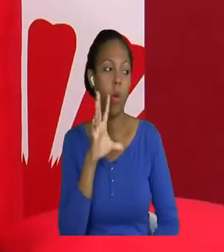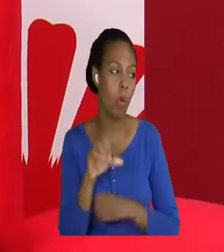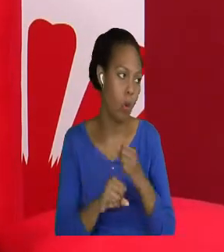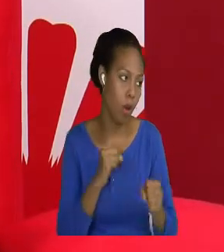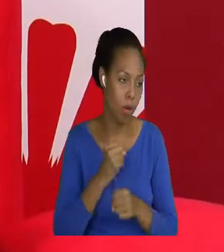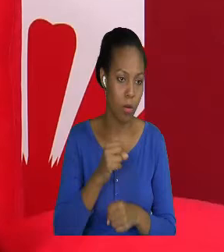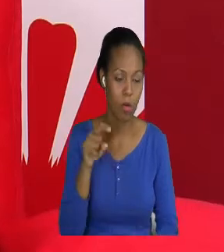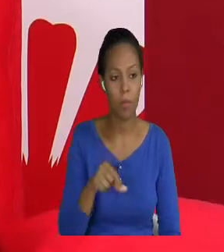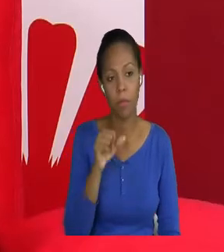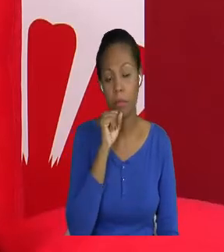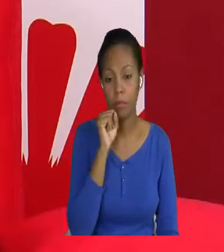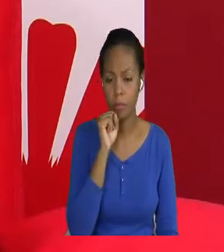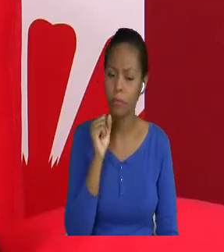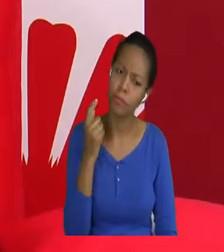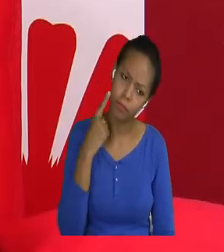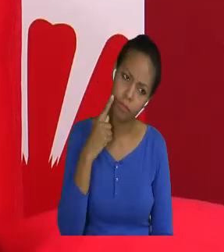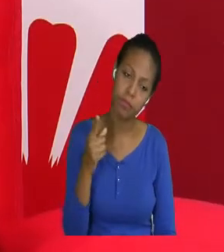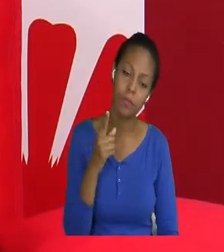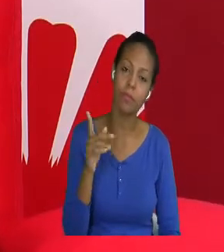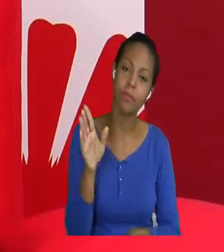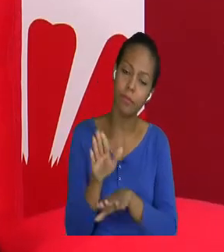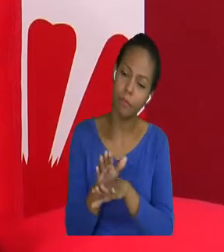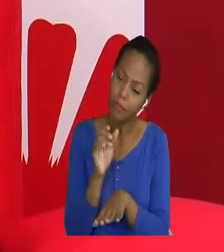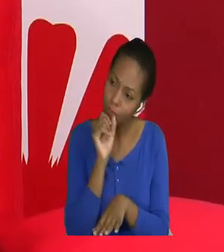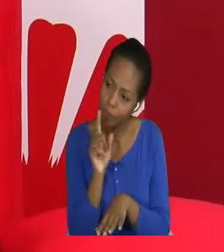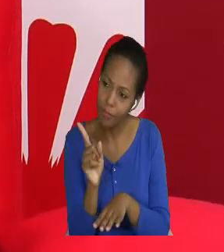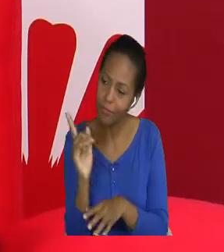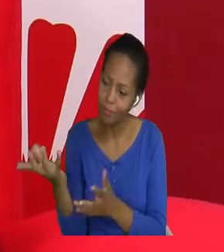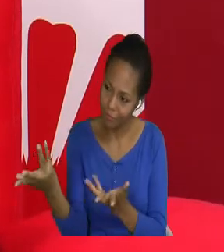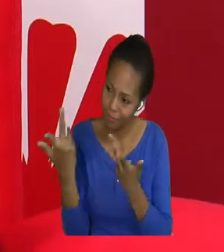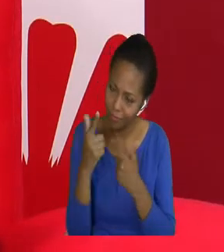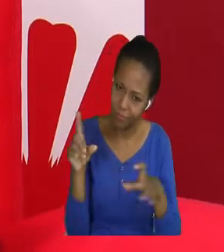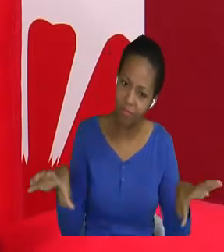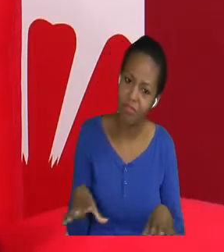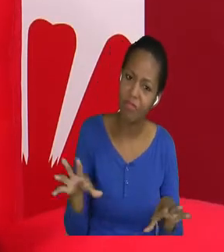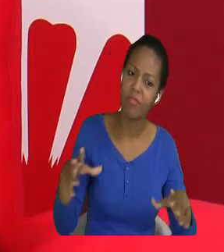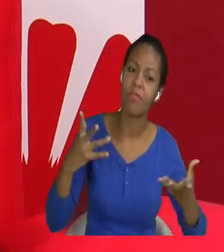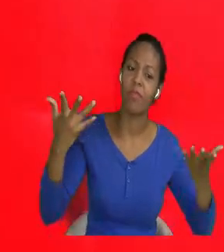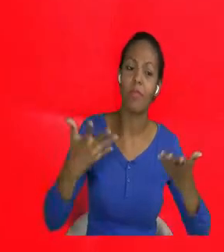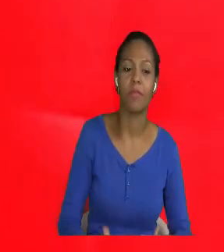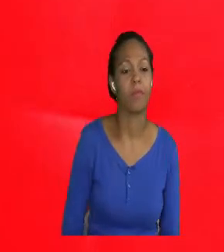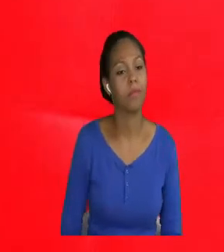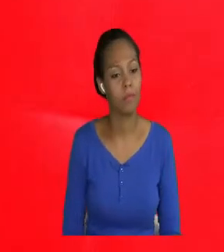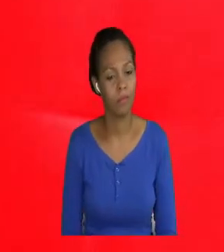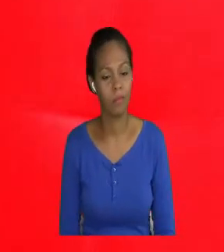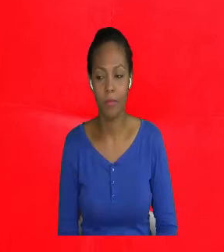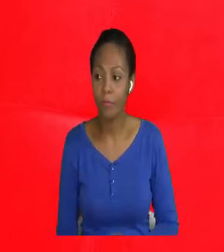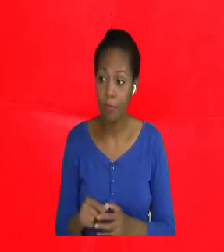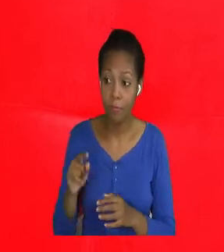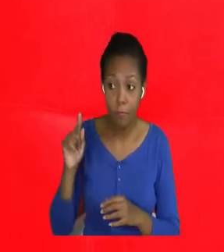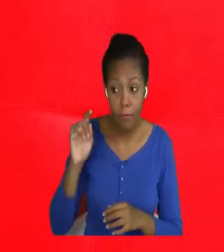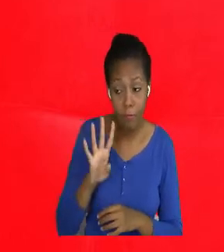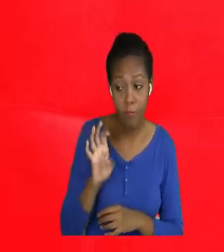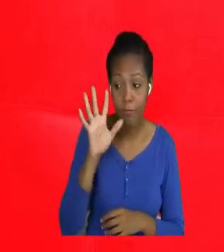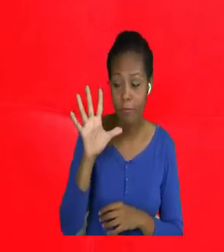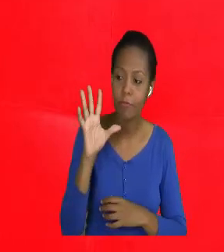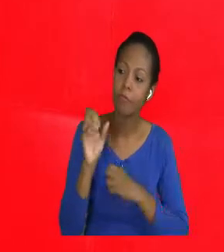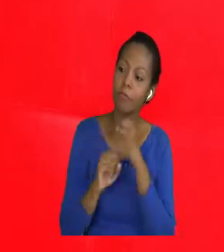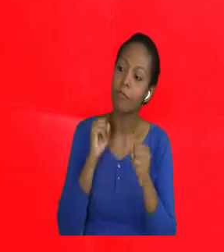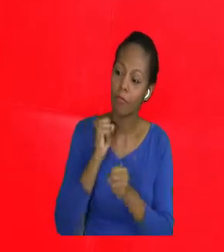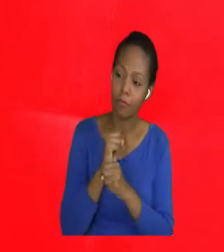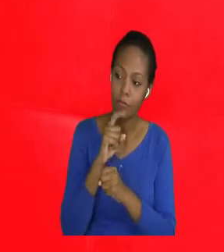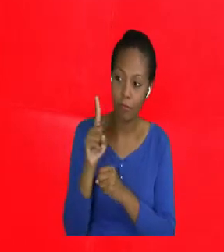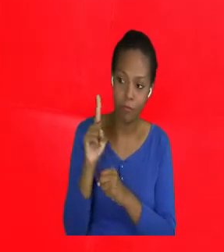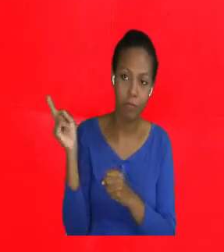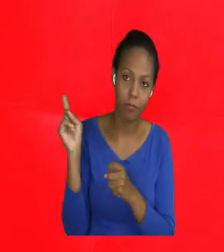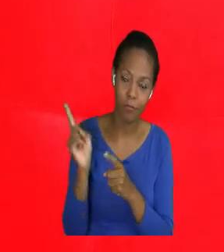municipio. Hablemos un poco sobre las actividades que se van a desarrollar. Sí, 95 años de vida municipal, entonces desde las 5